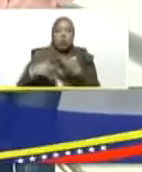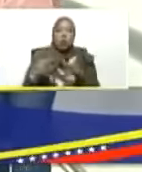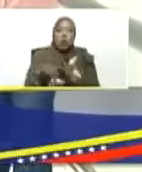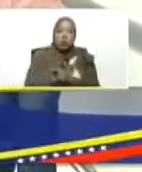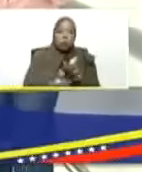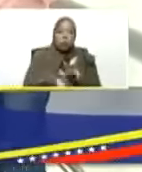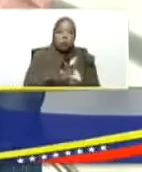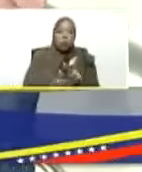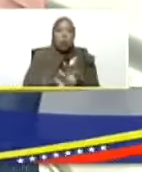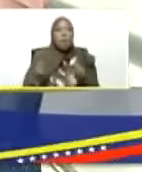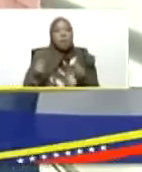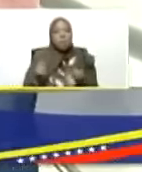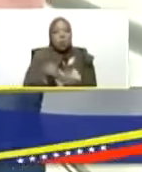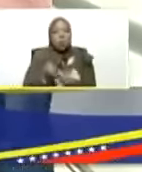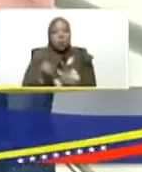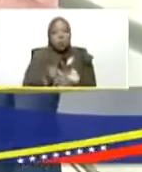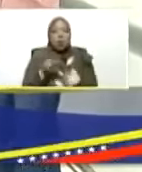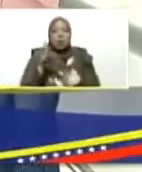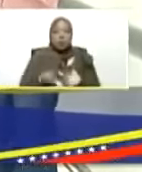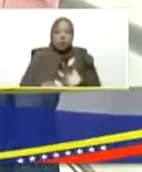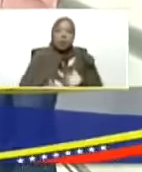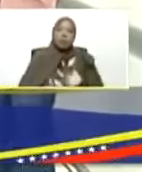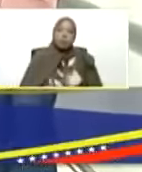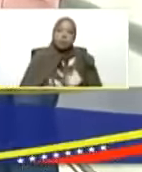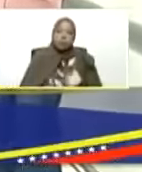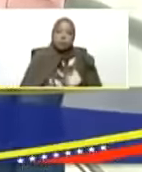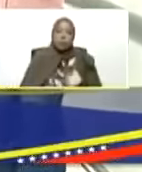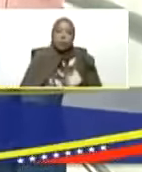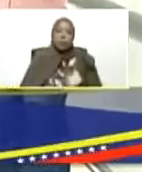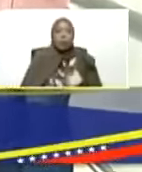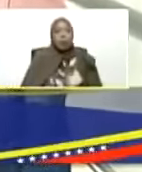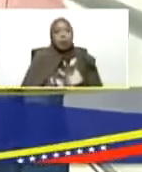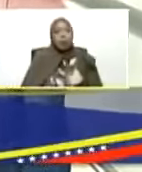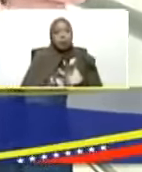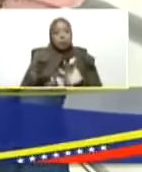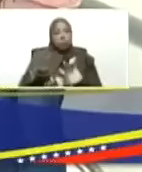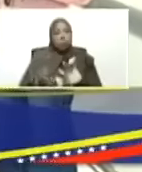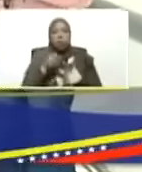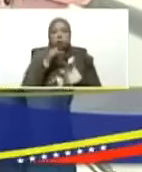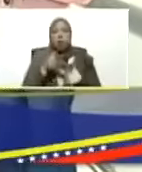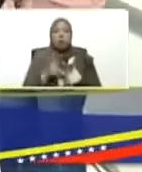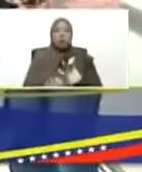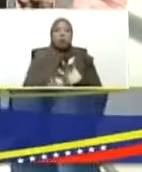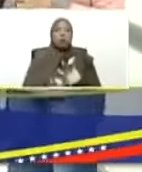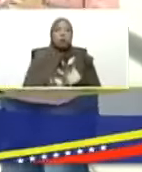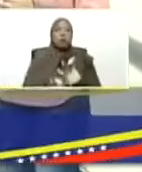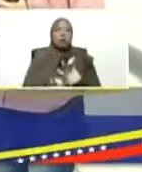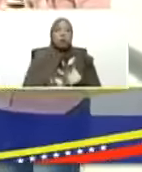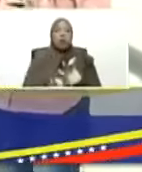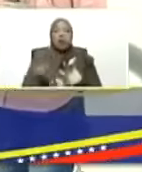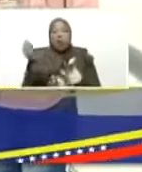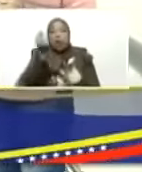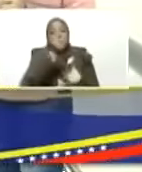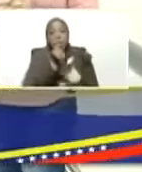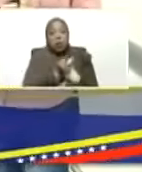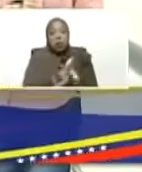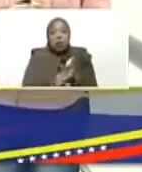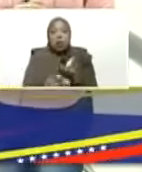resolver muchísimo, muchísimo. Y además, algo importante, que es un diseño